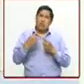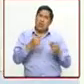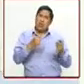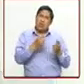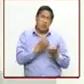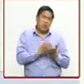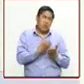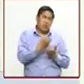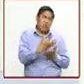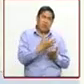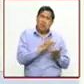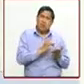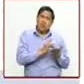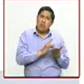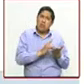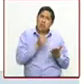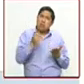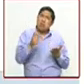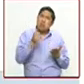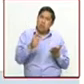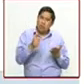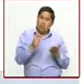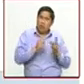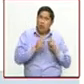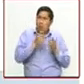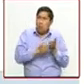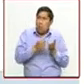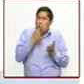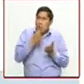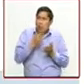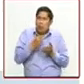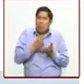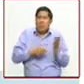estar autoadministrándose algún tipo de medicamento.